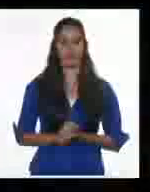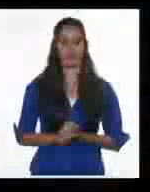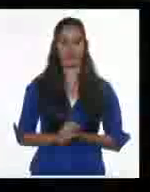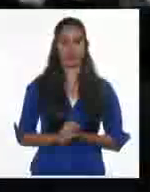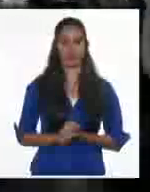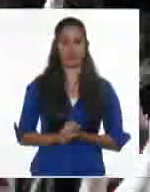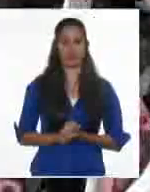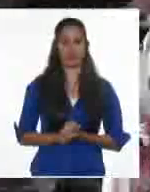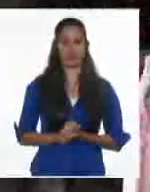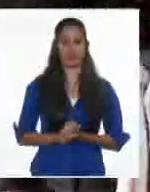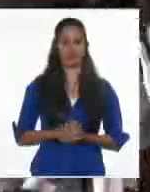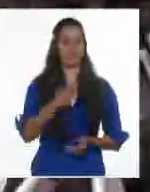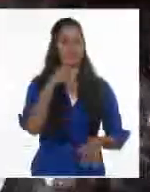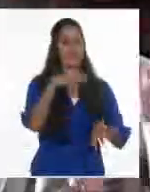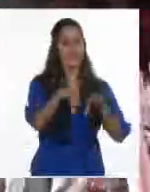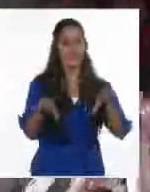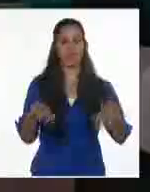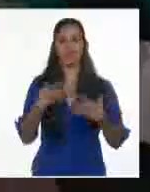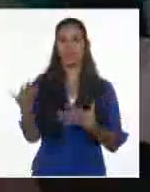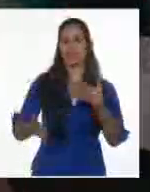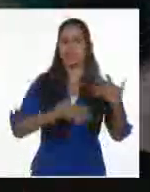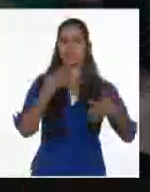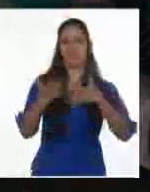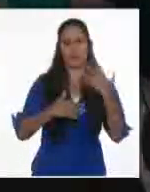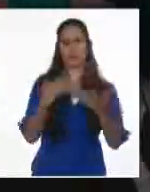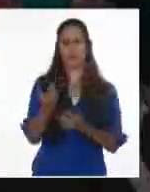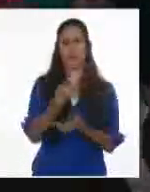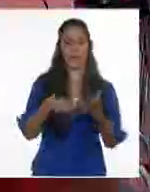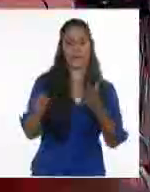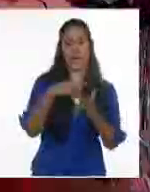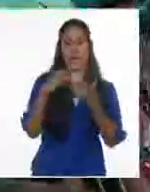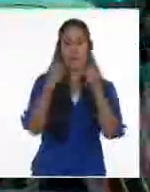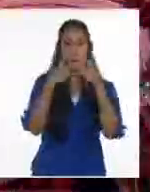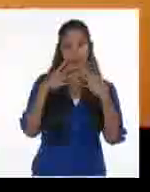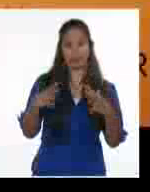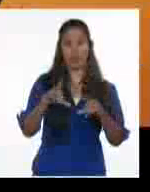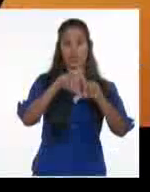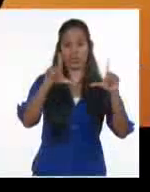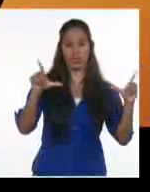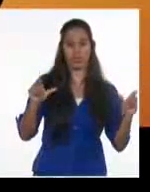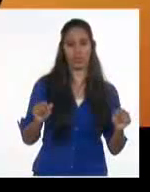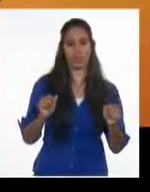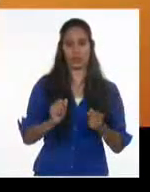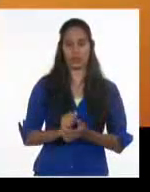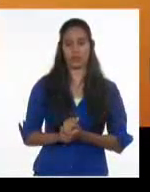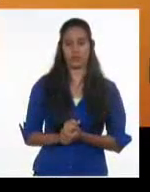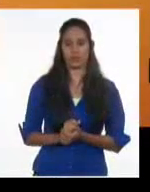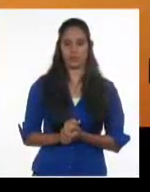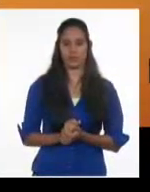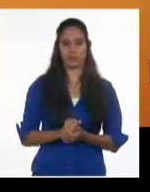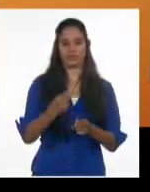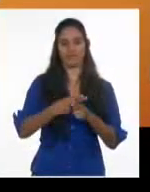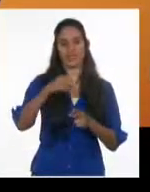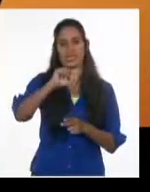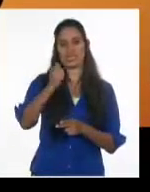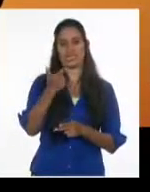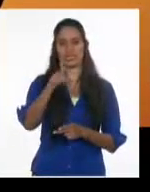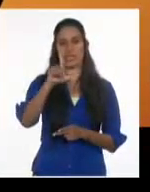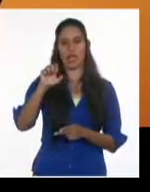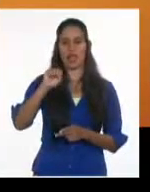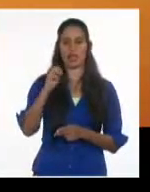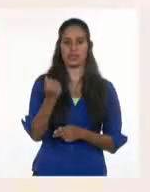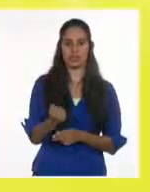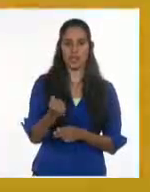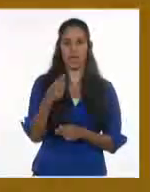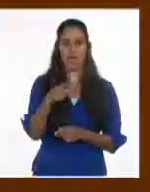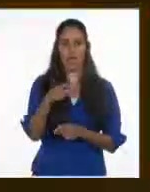El espacio para disfrutar de uno de los bailes más populares de la isla. El Festival de la Salsa regresa al Club 500